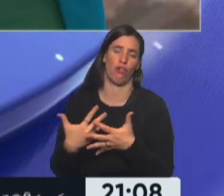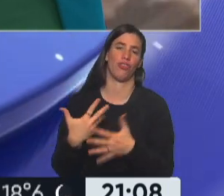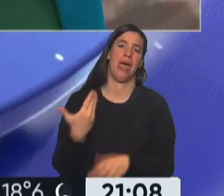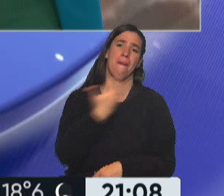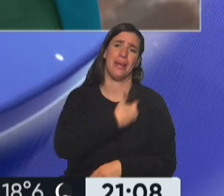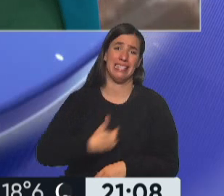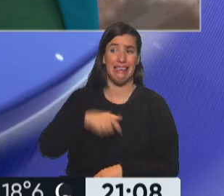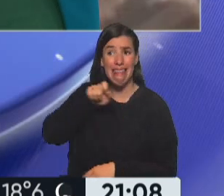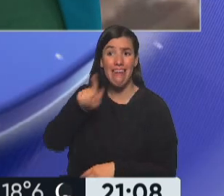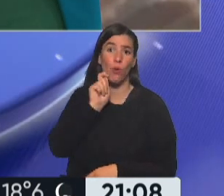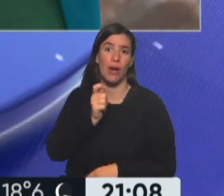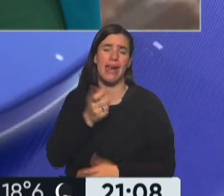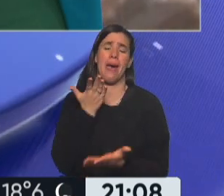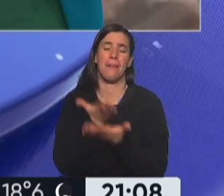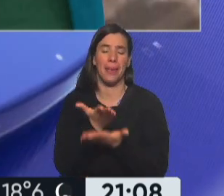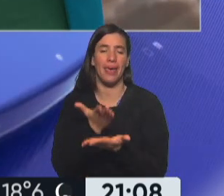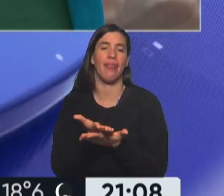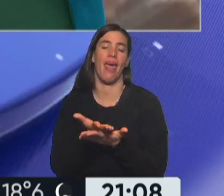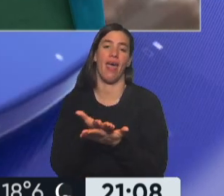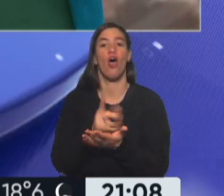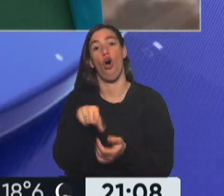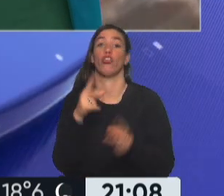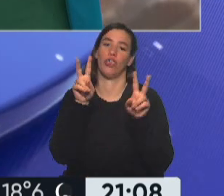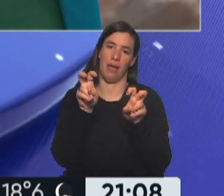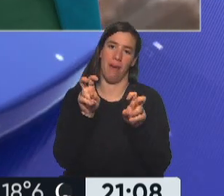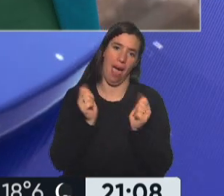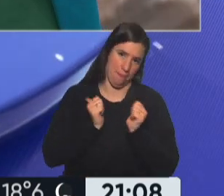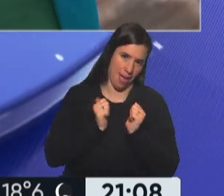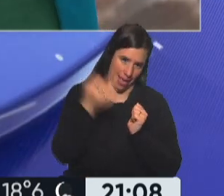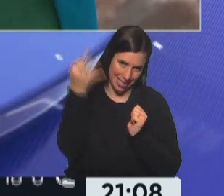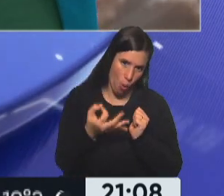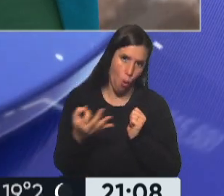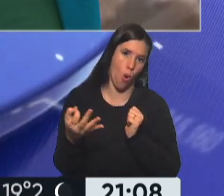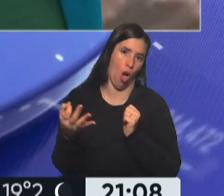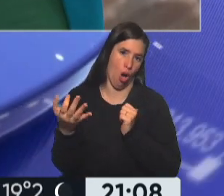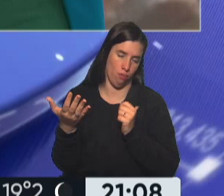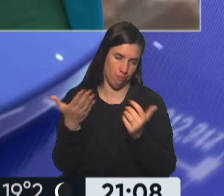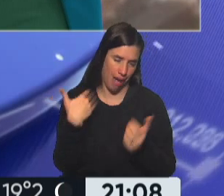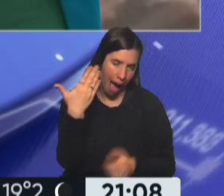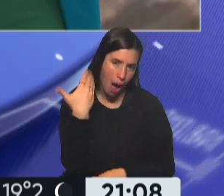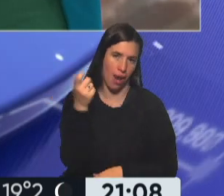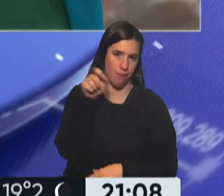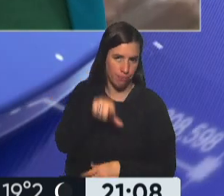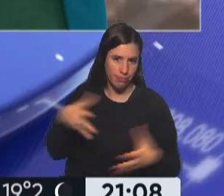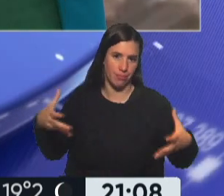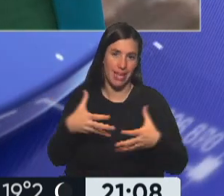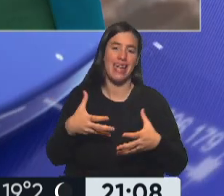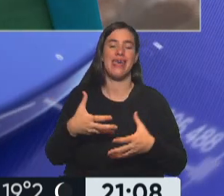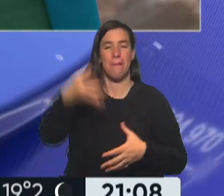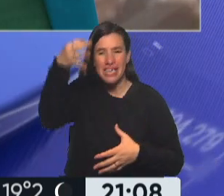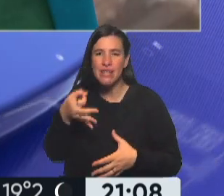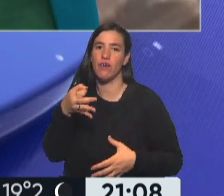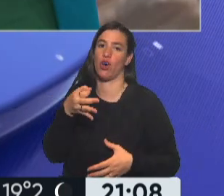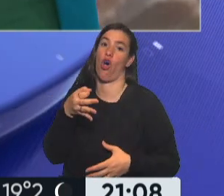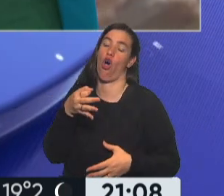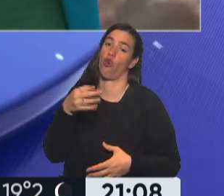hecho, decíamos, es otro de los temas que se espera que se traten primero en la cumbre y después que se trate particularmente en Suiza, lo que tiene